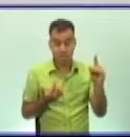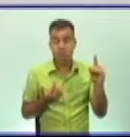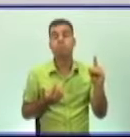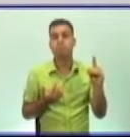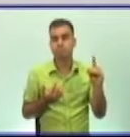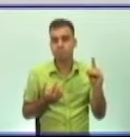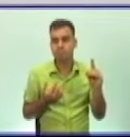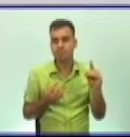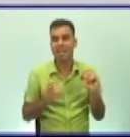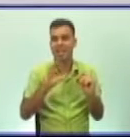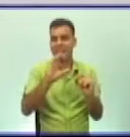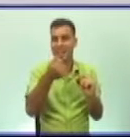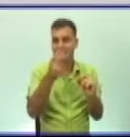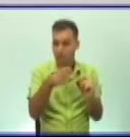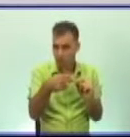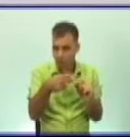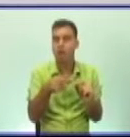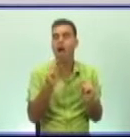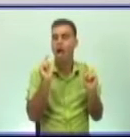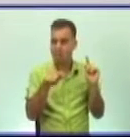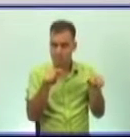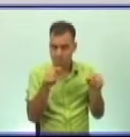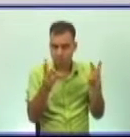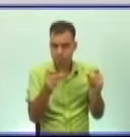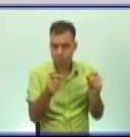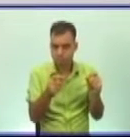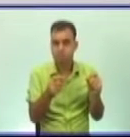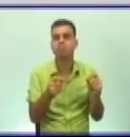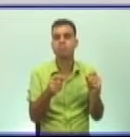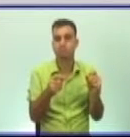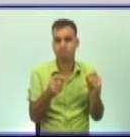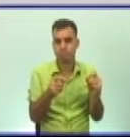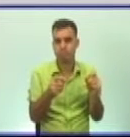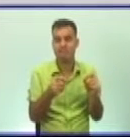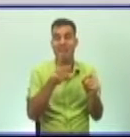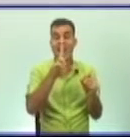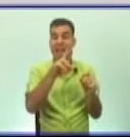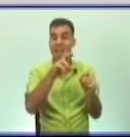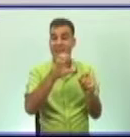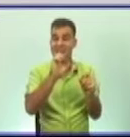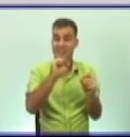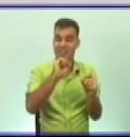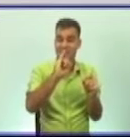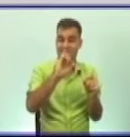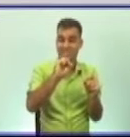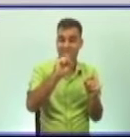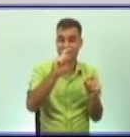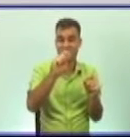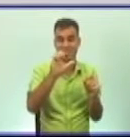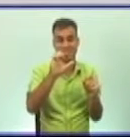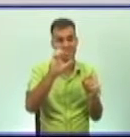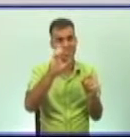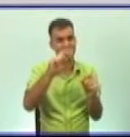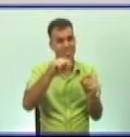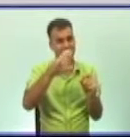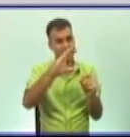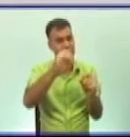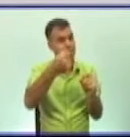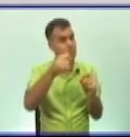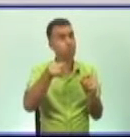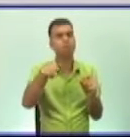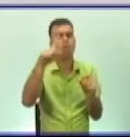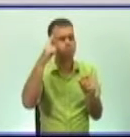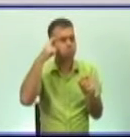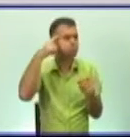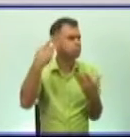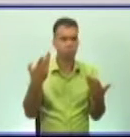capacidad, además del elemento resistencia. Por tanto, en sus acciones independientes, ustedes